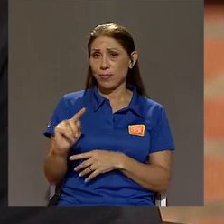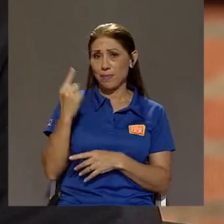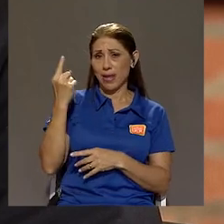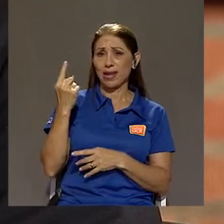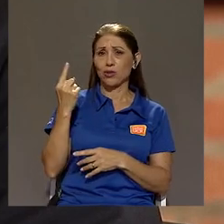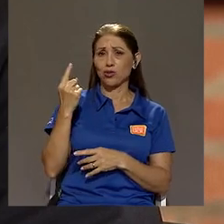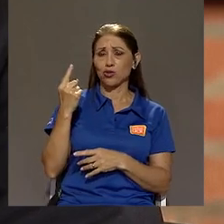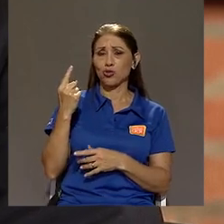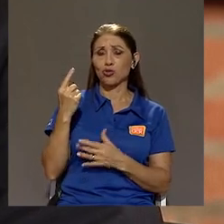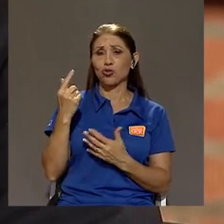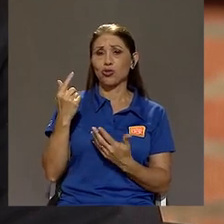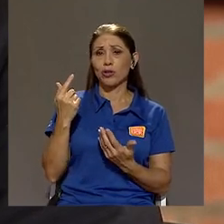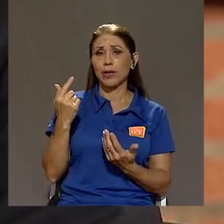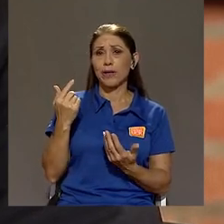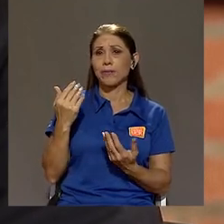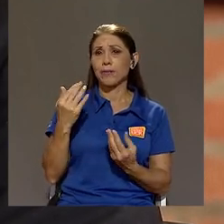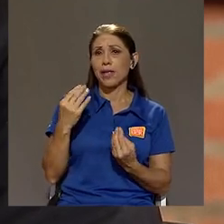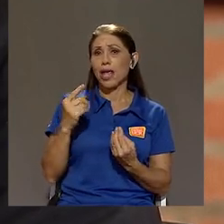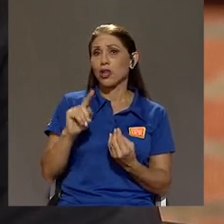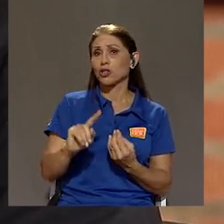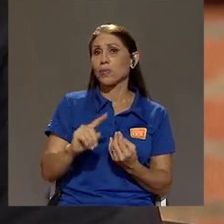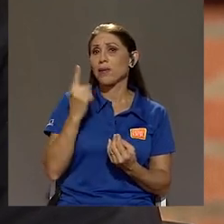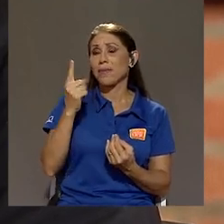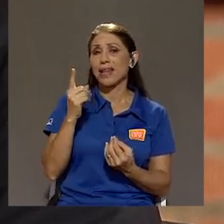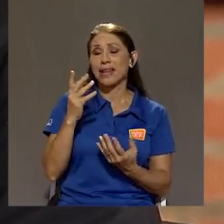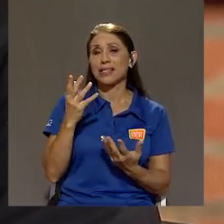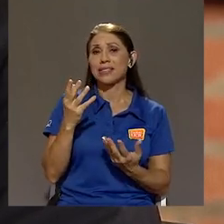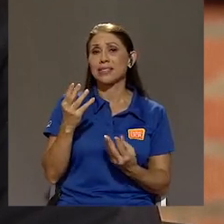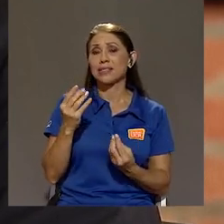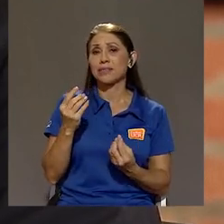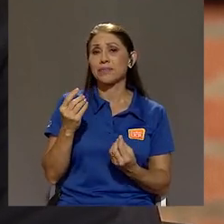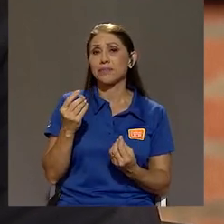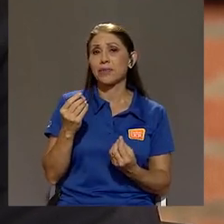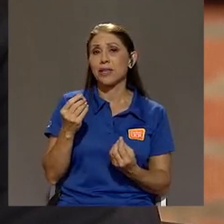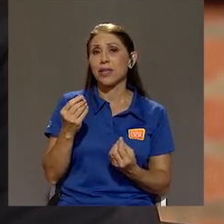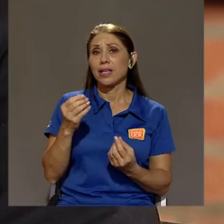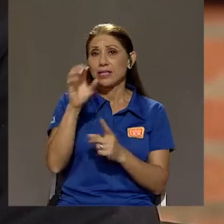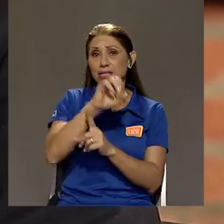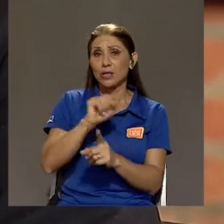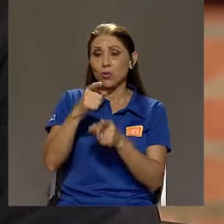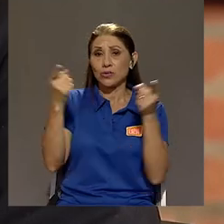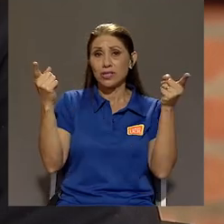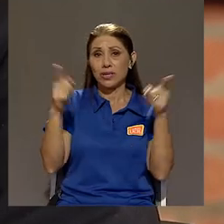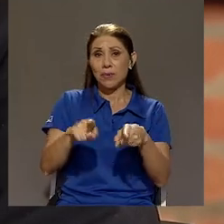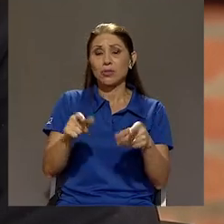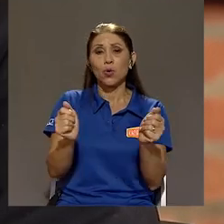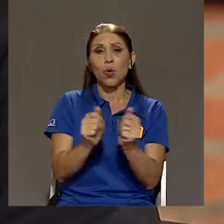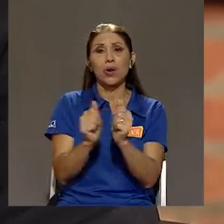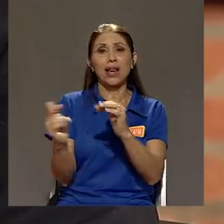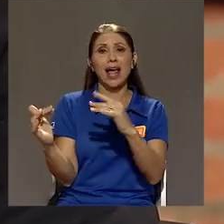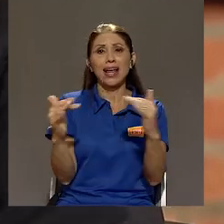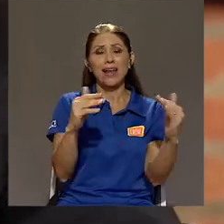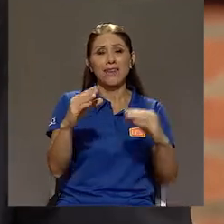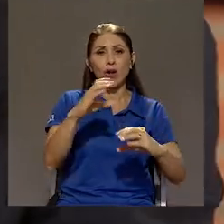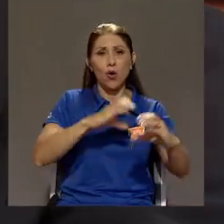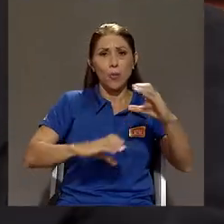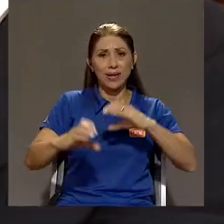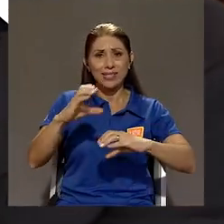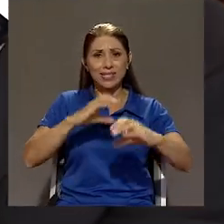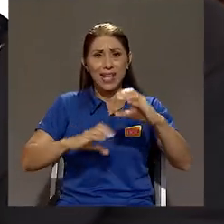en los primeros balazos tarifarios de la guerra comercial,